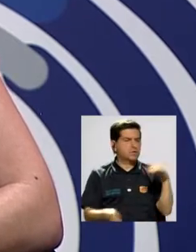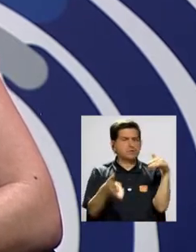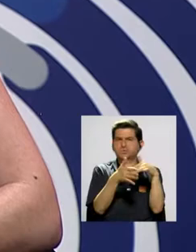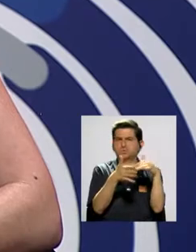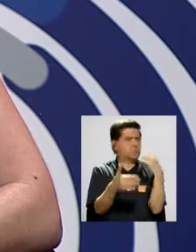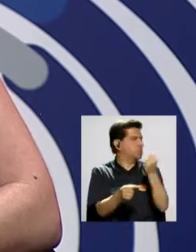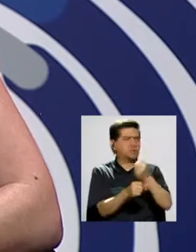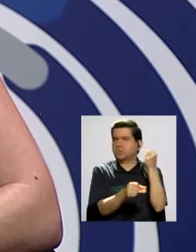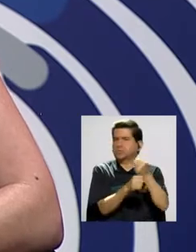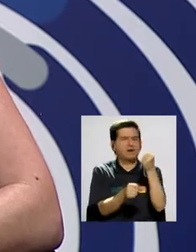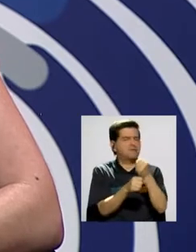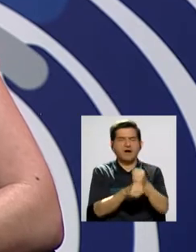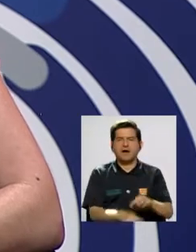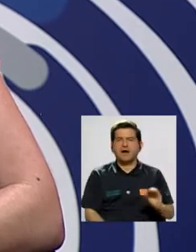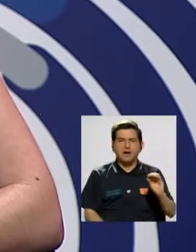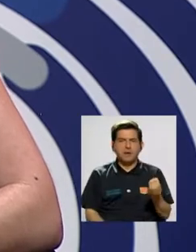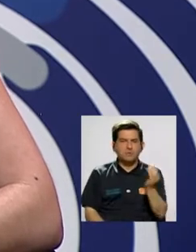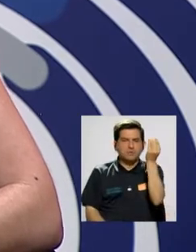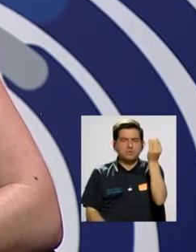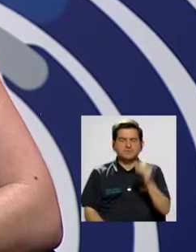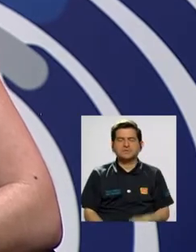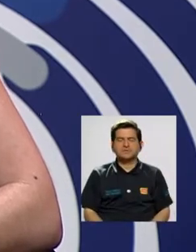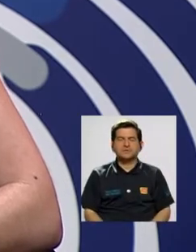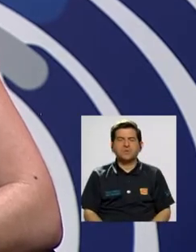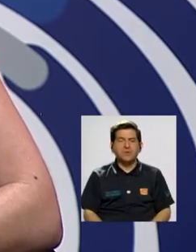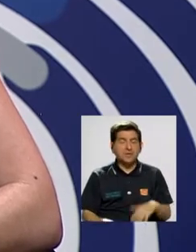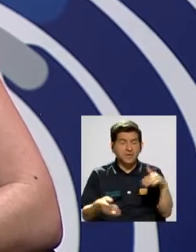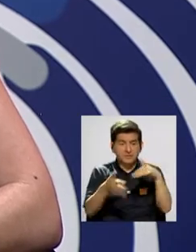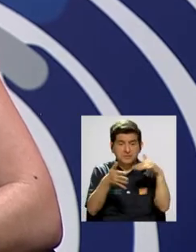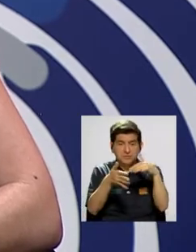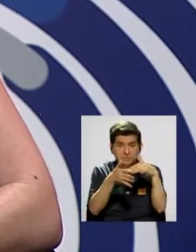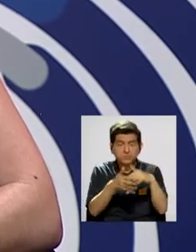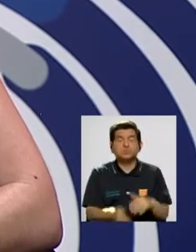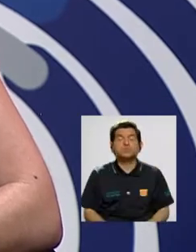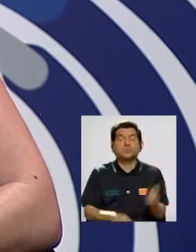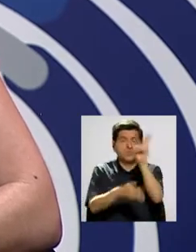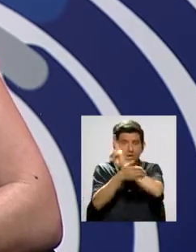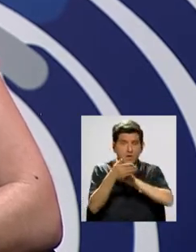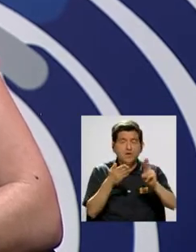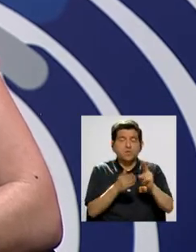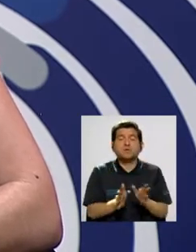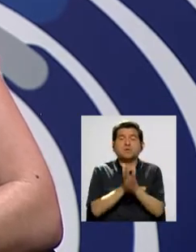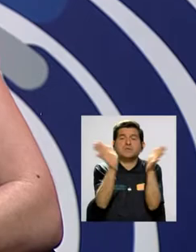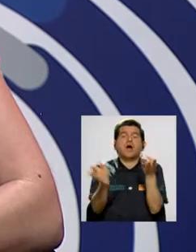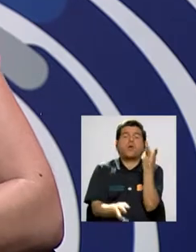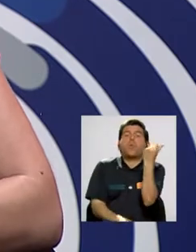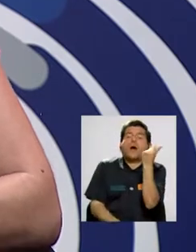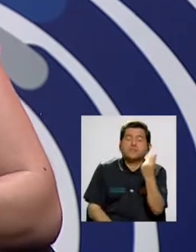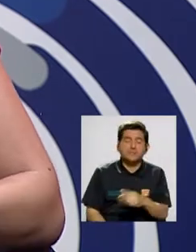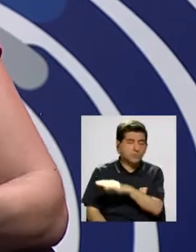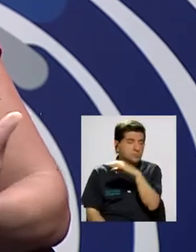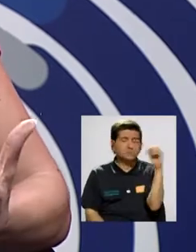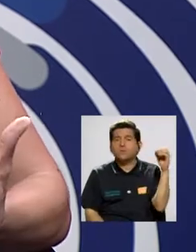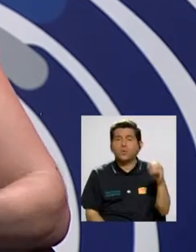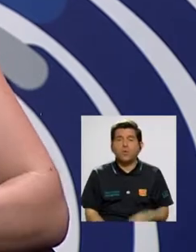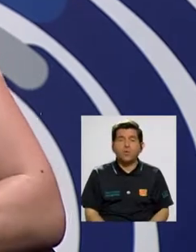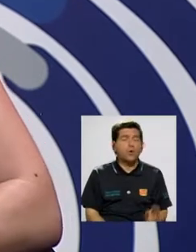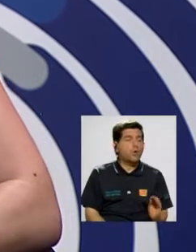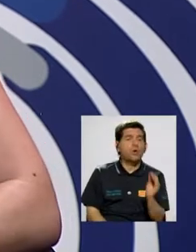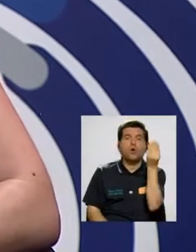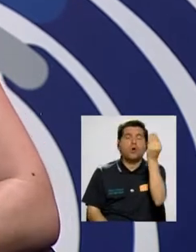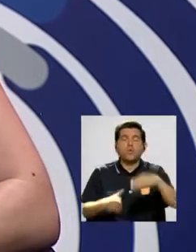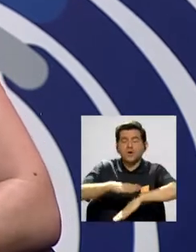ni trabajando, el porcentaje de jóvenes que acceden a educación universitaria pública, sí. El porcentaje de jóvenes que han estado